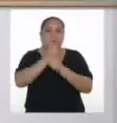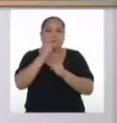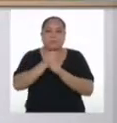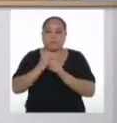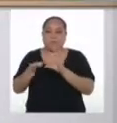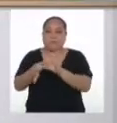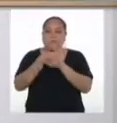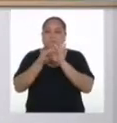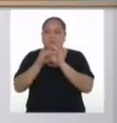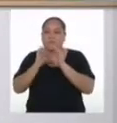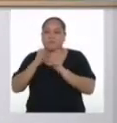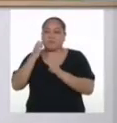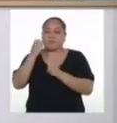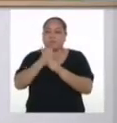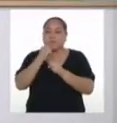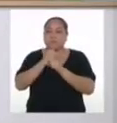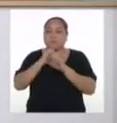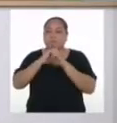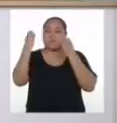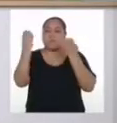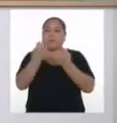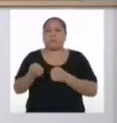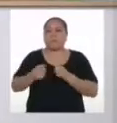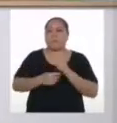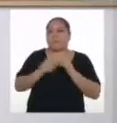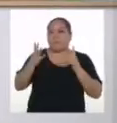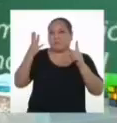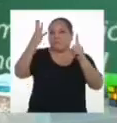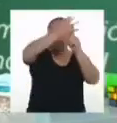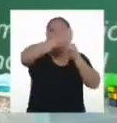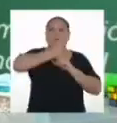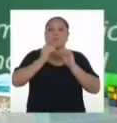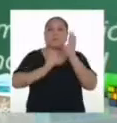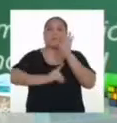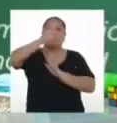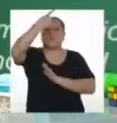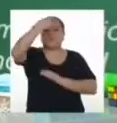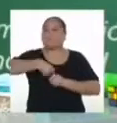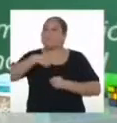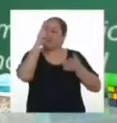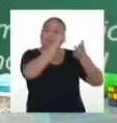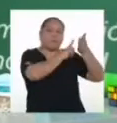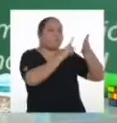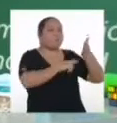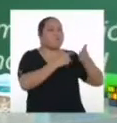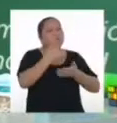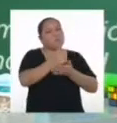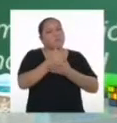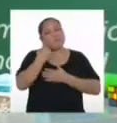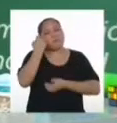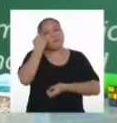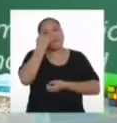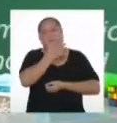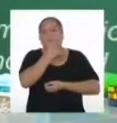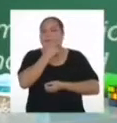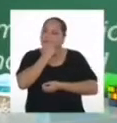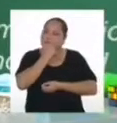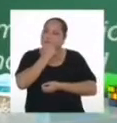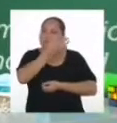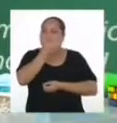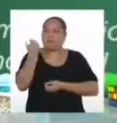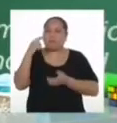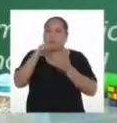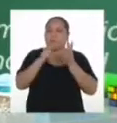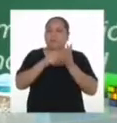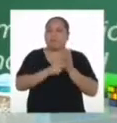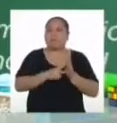trabajar en conjunto para lograr desarrollo humano. La lectura me ha ayudado a comprender mejor lo importante que son las